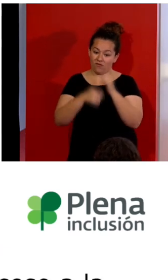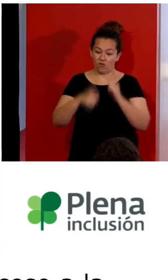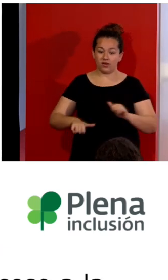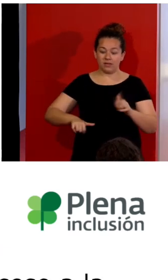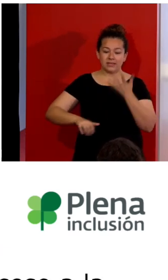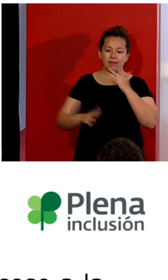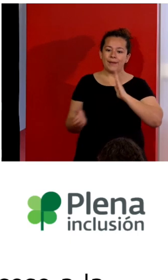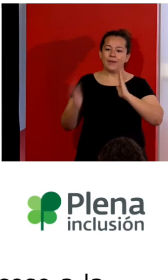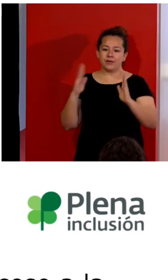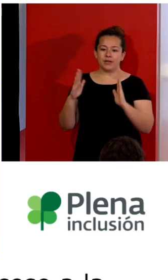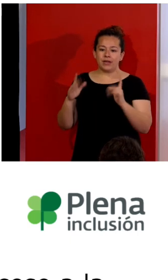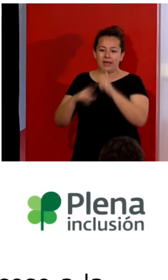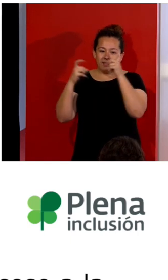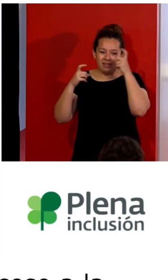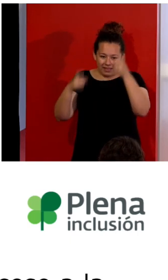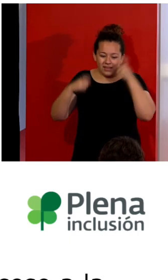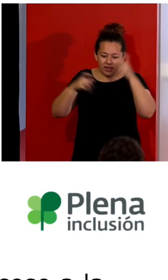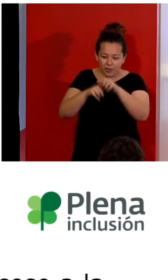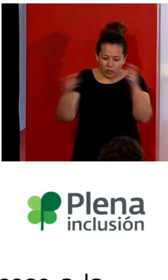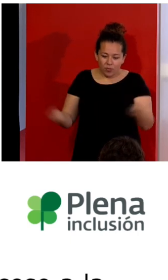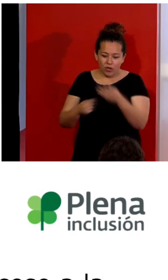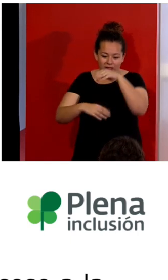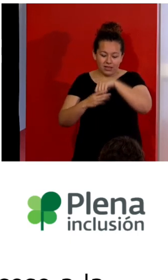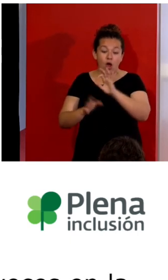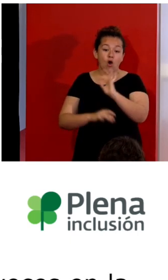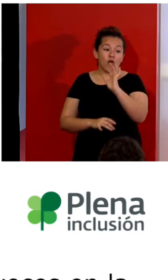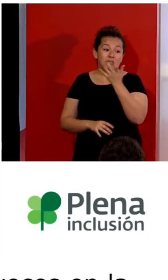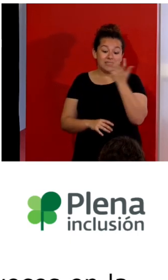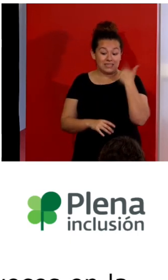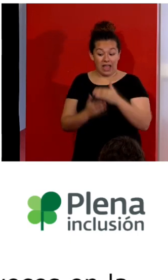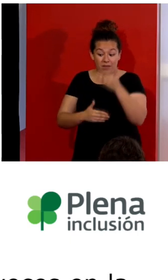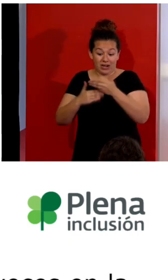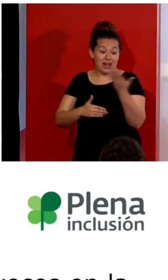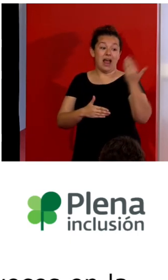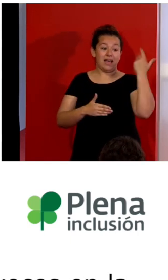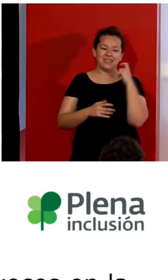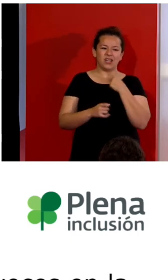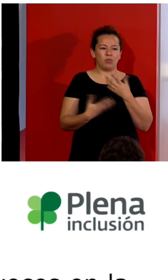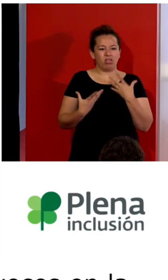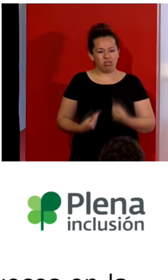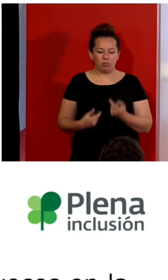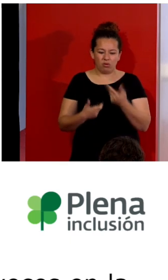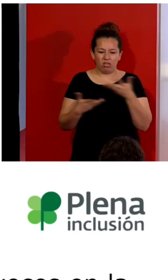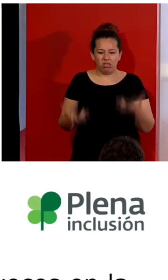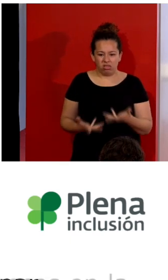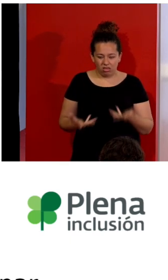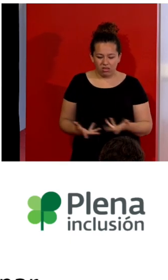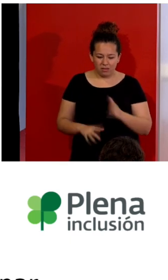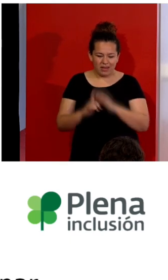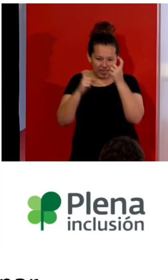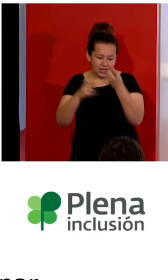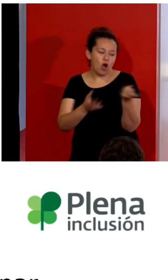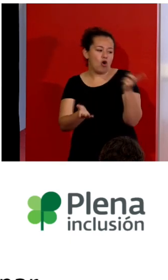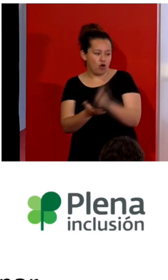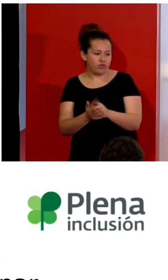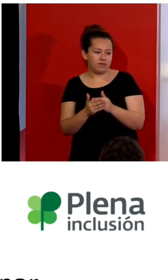la hora de intentar promocionar internamente, o simplemente el hecho de haberse encontrado barreras anteriormente les desanima a intentar la